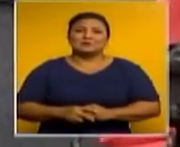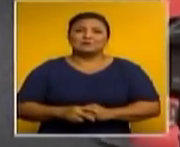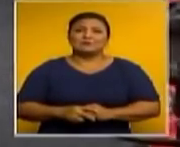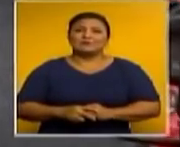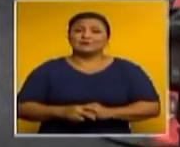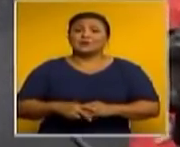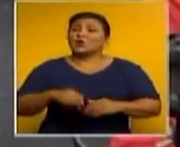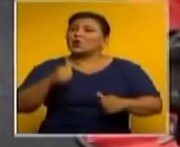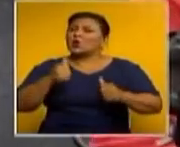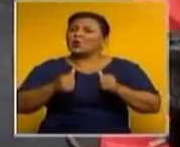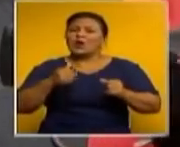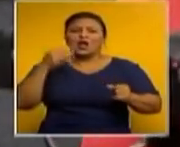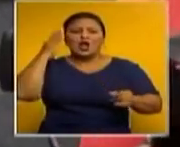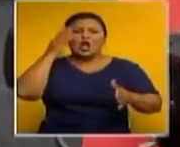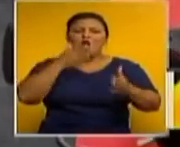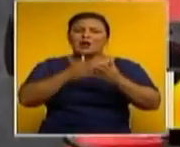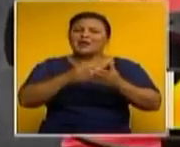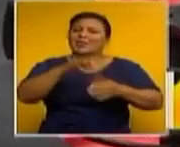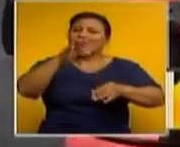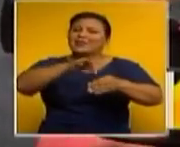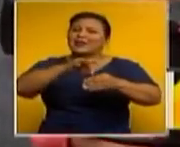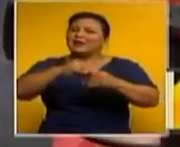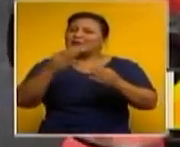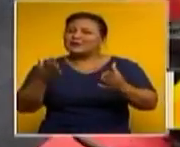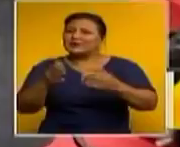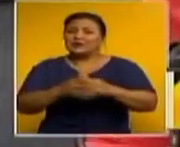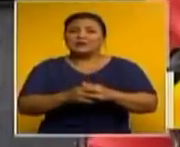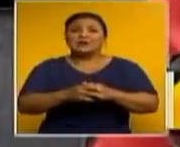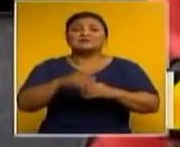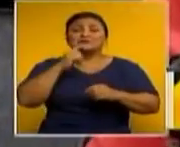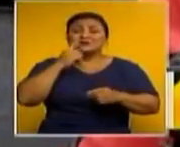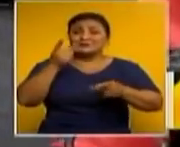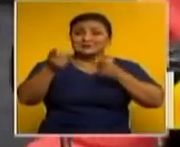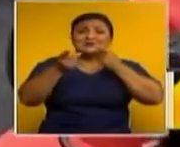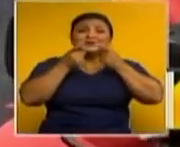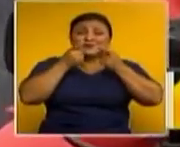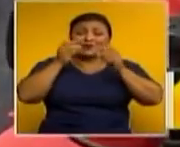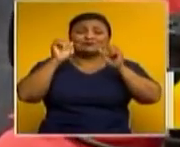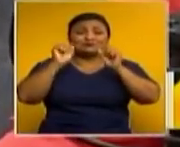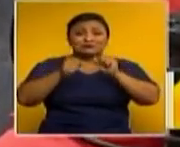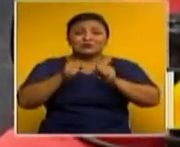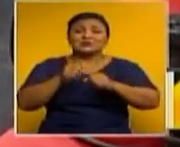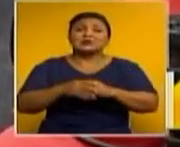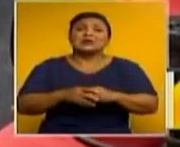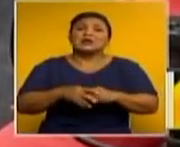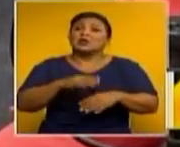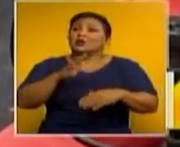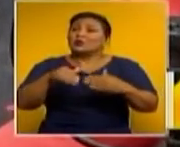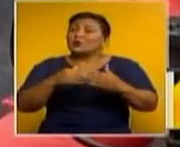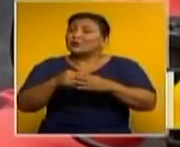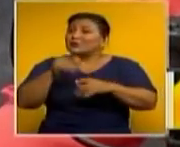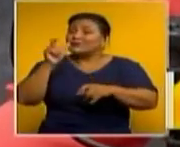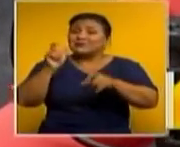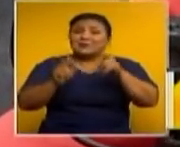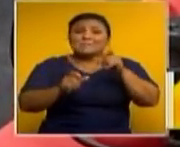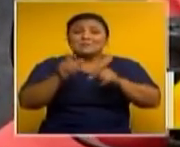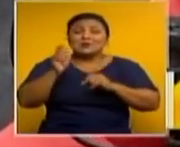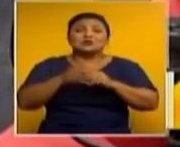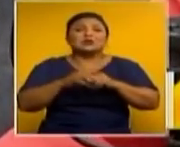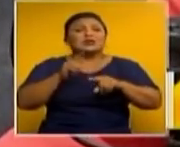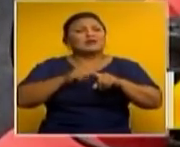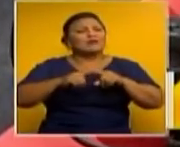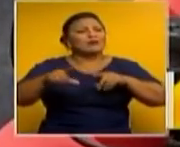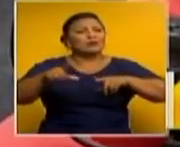¿Cuál es el origen de la consulta popular? Es producto del diálogo, es producto de lo que ha demandado la ciudadanía, los